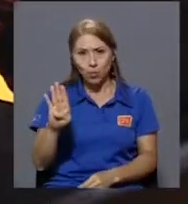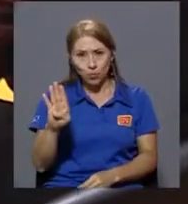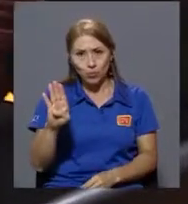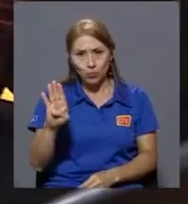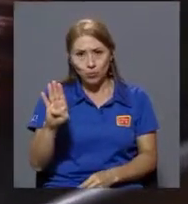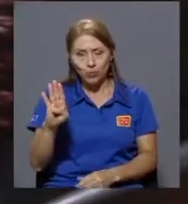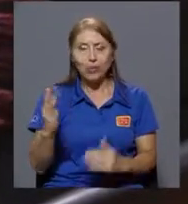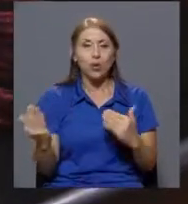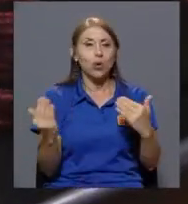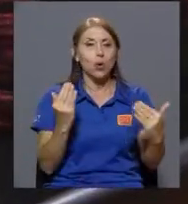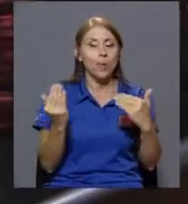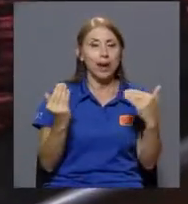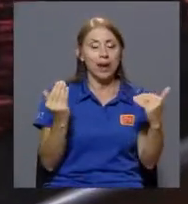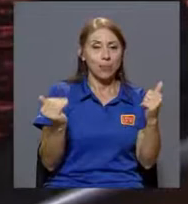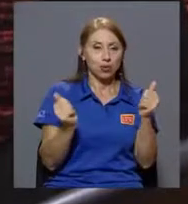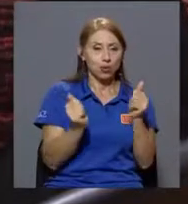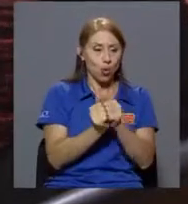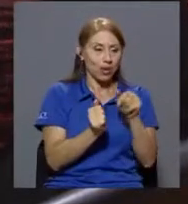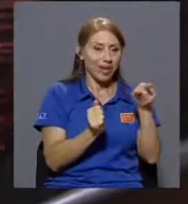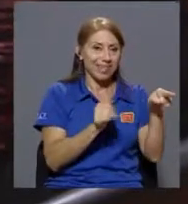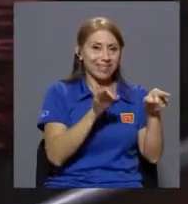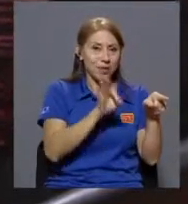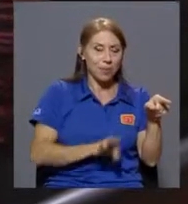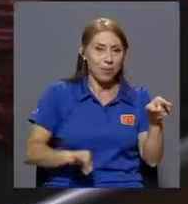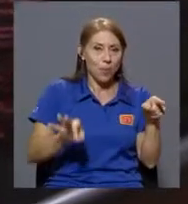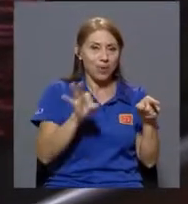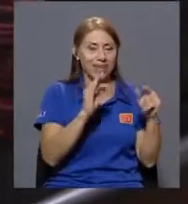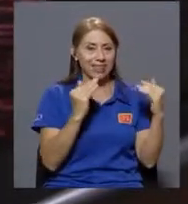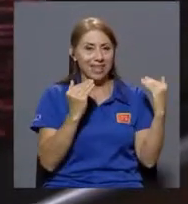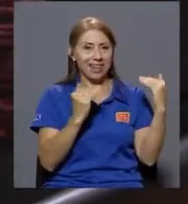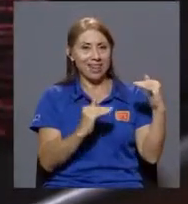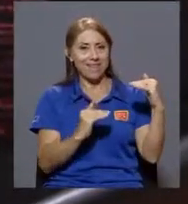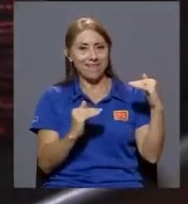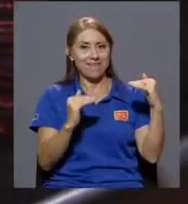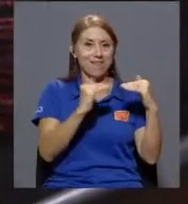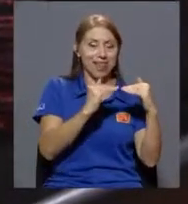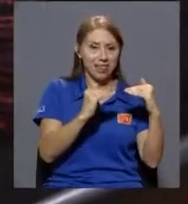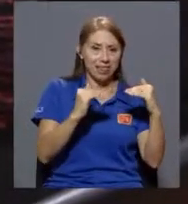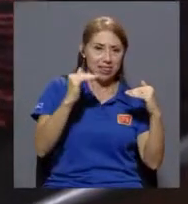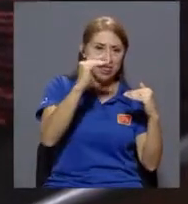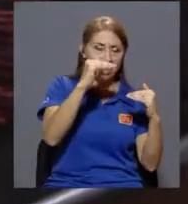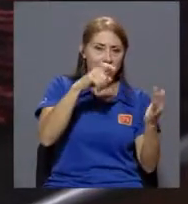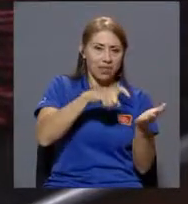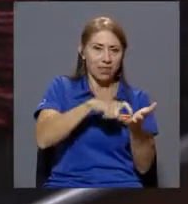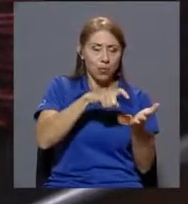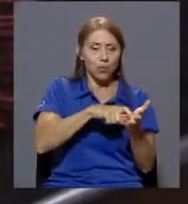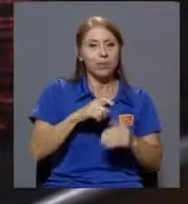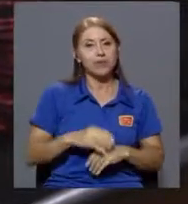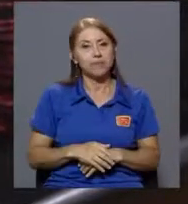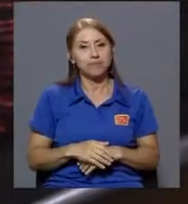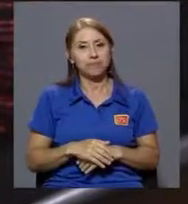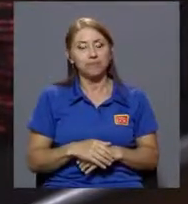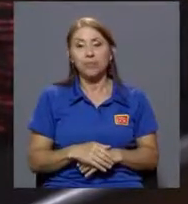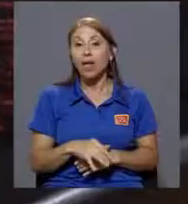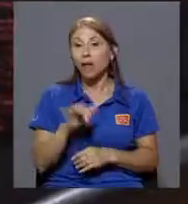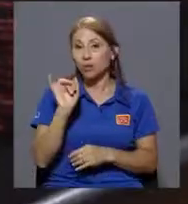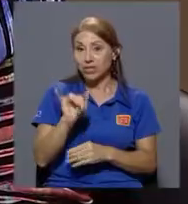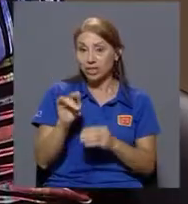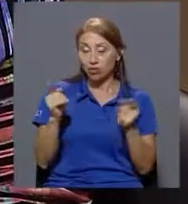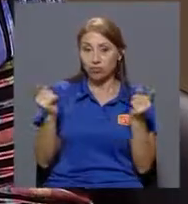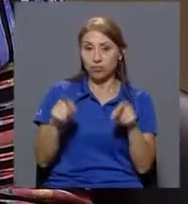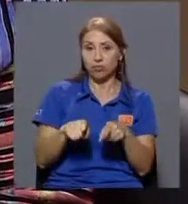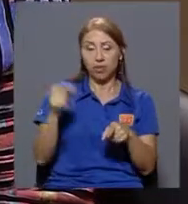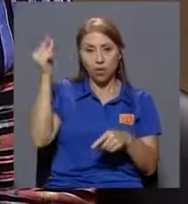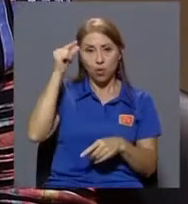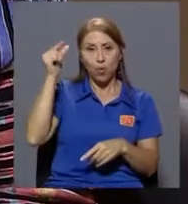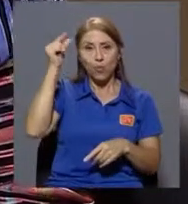lo comparamos contra ese importante nivel de la deuda. Esto hizo que el gobierno